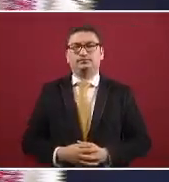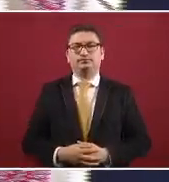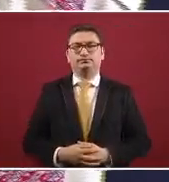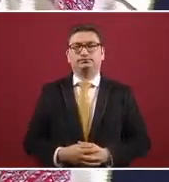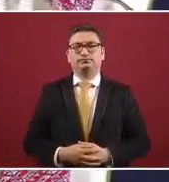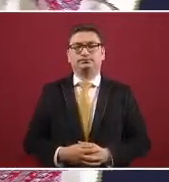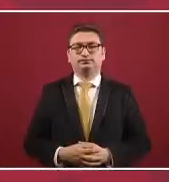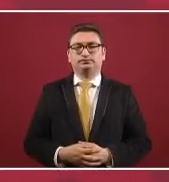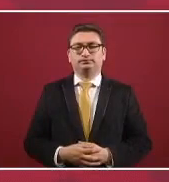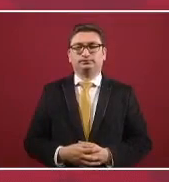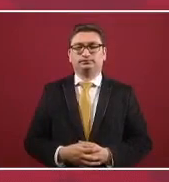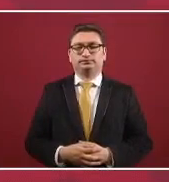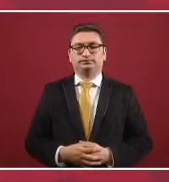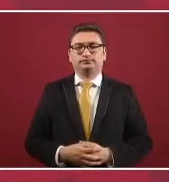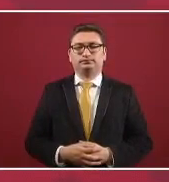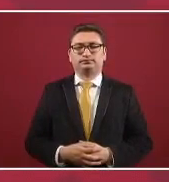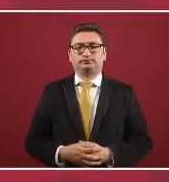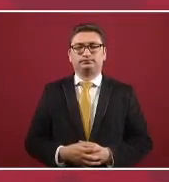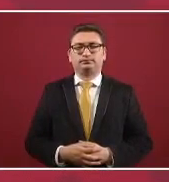el que